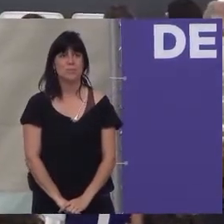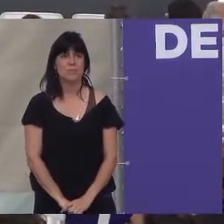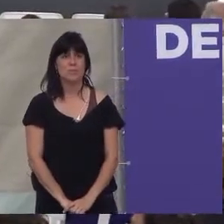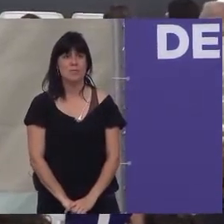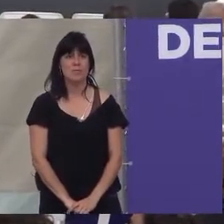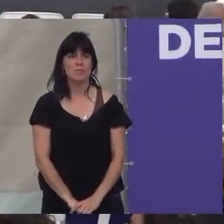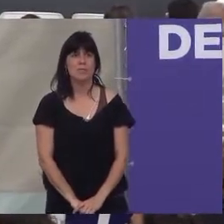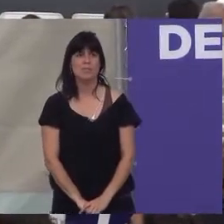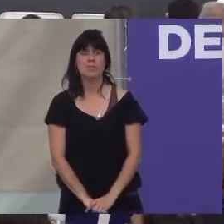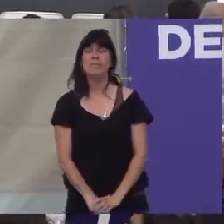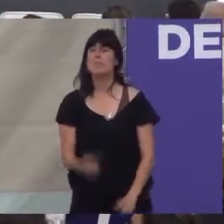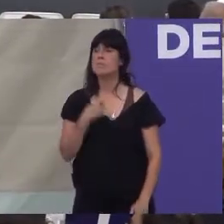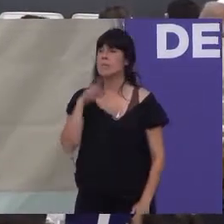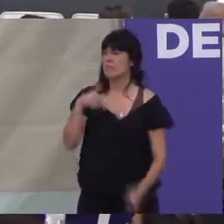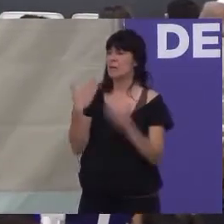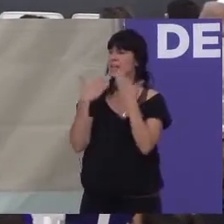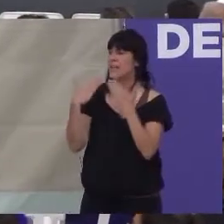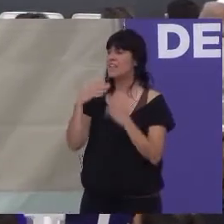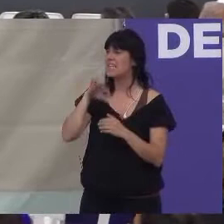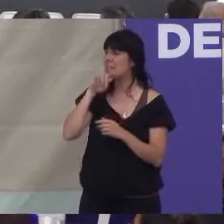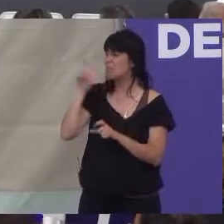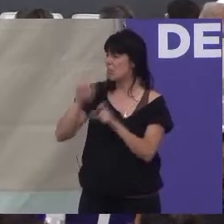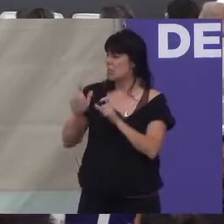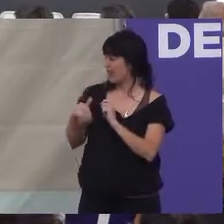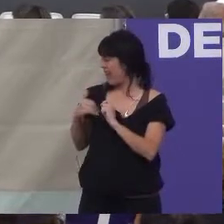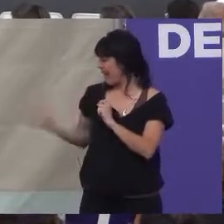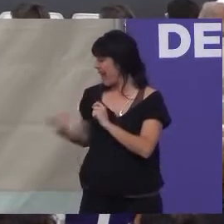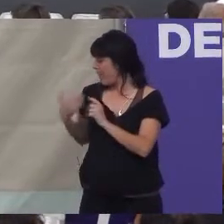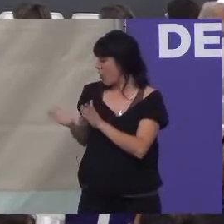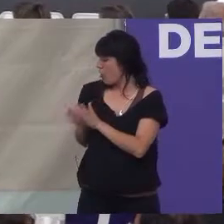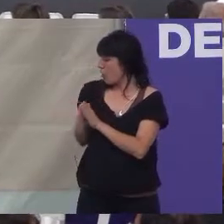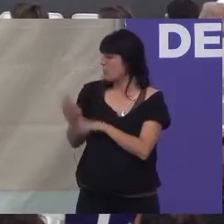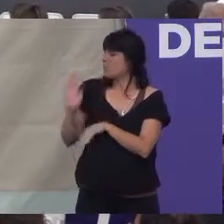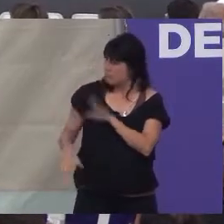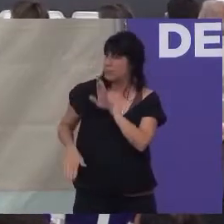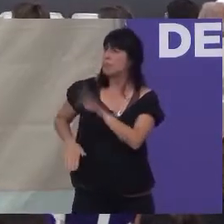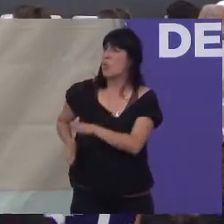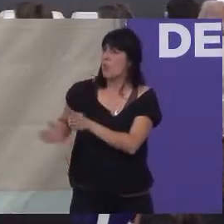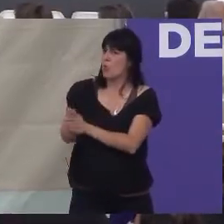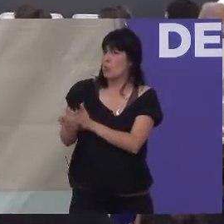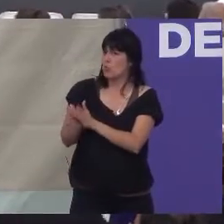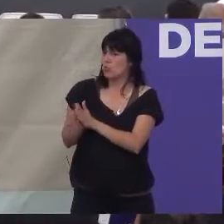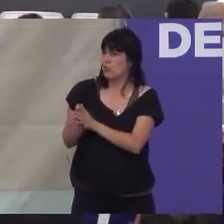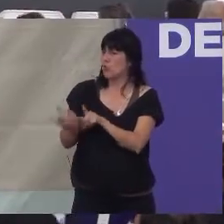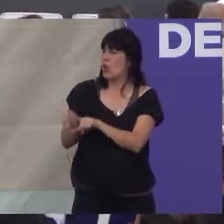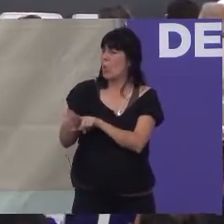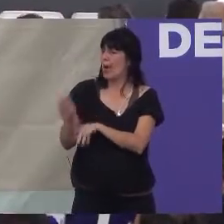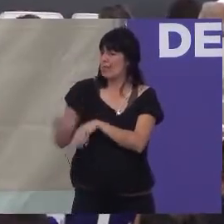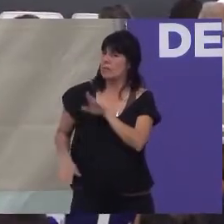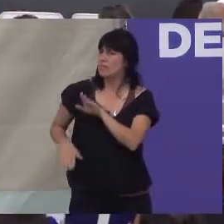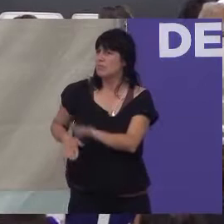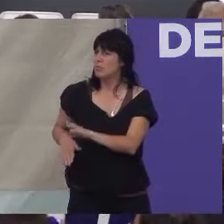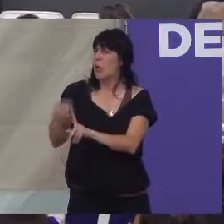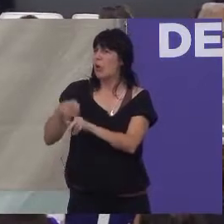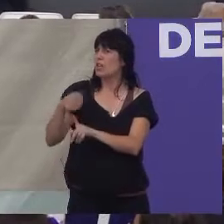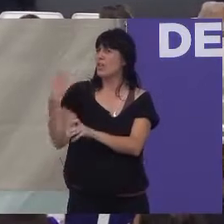Y gracias también a los que hoy dan el paso conmigo y con todos los demás, un paso más para hacer